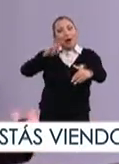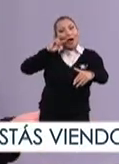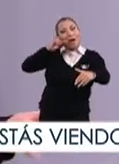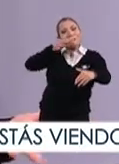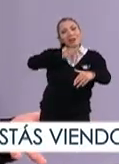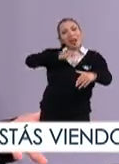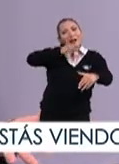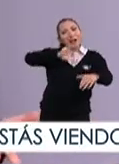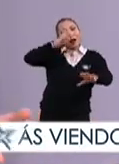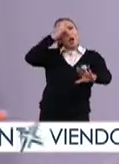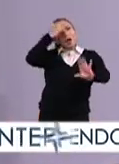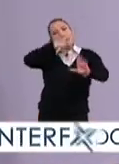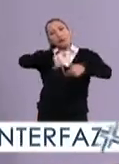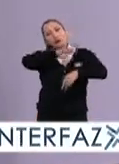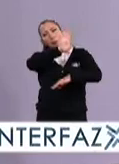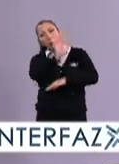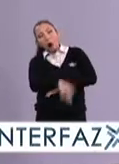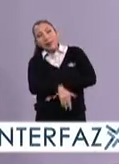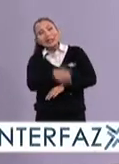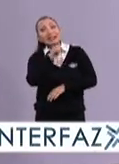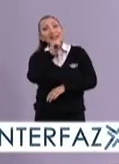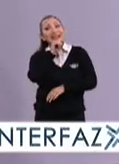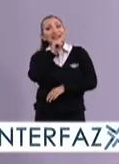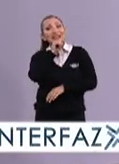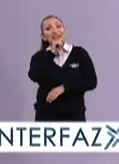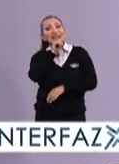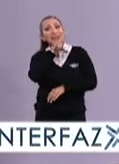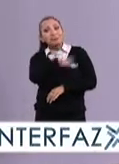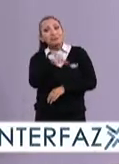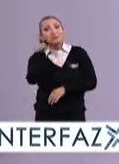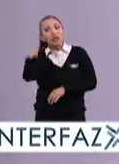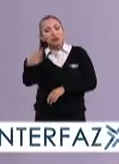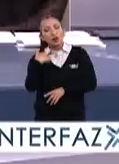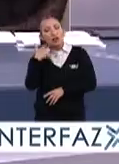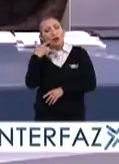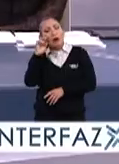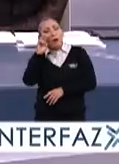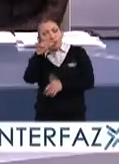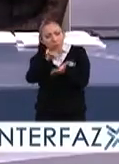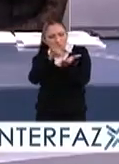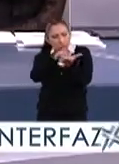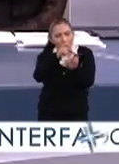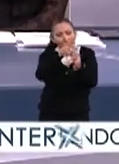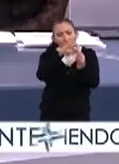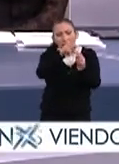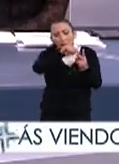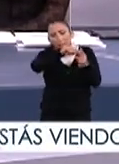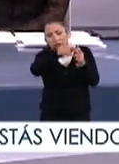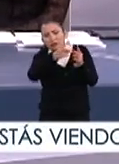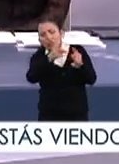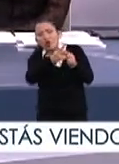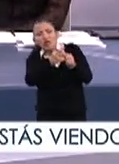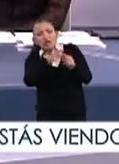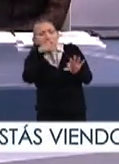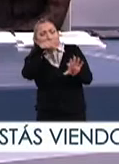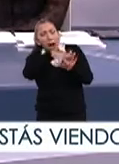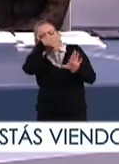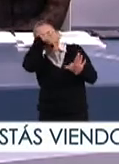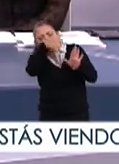esta celebración, recordar a los muertos, y además dice que ellos están tratando de rastrearlo hasta el origen